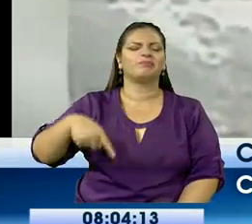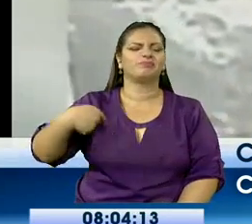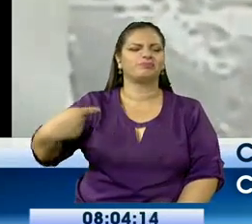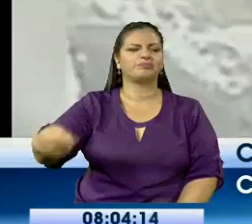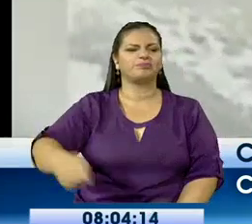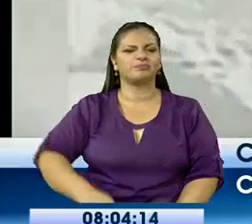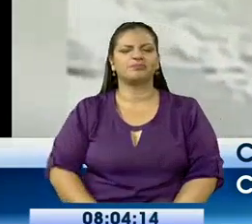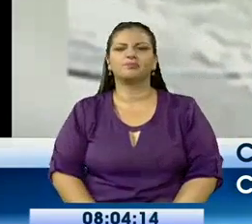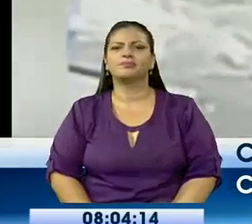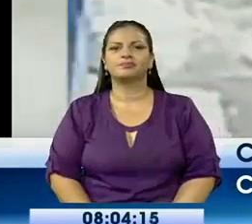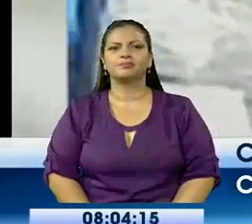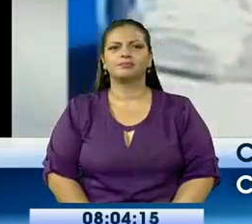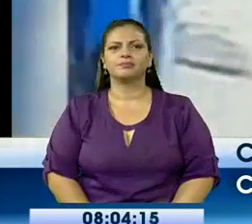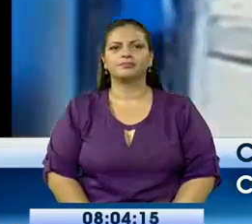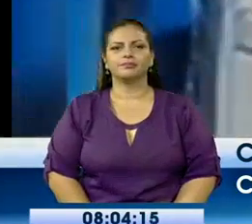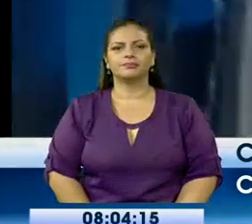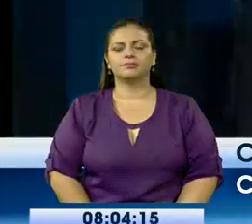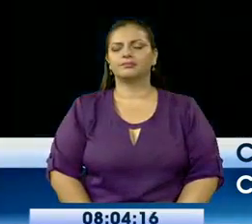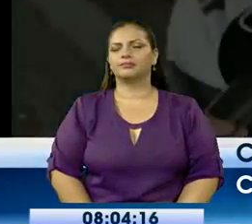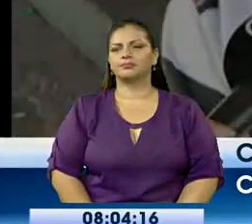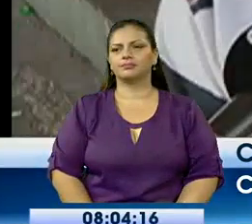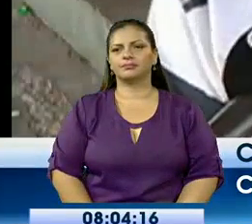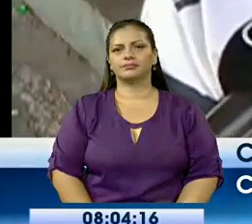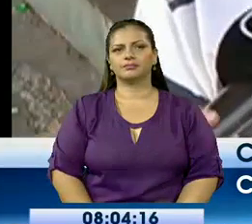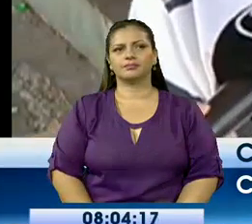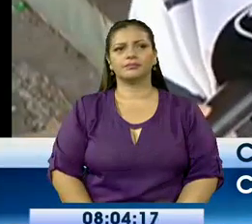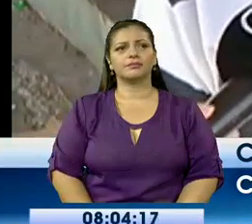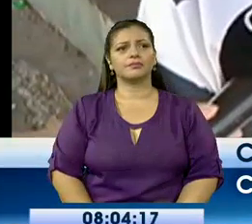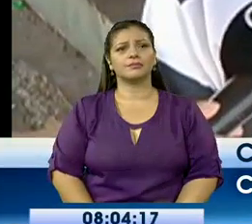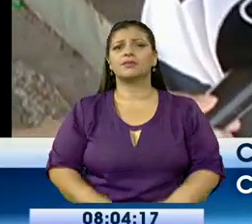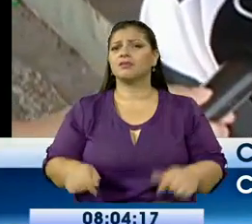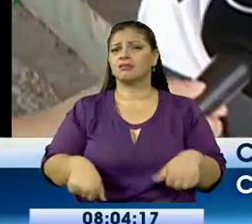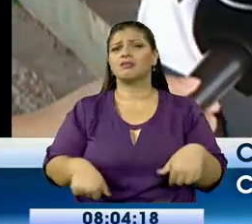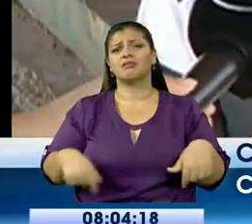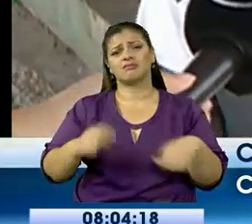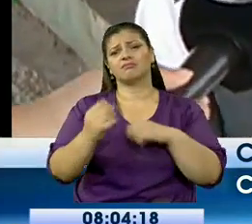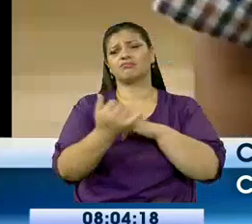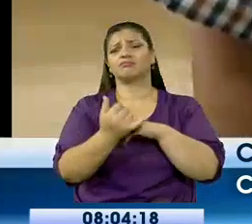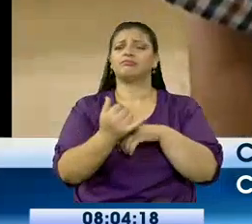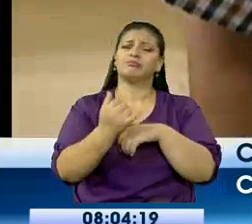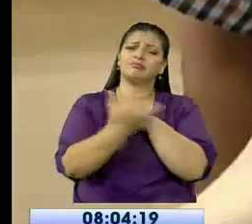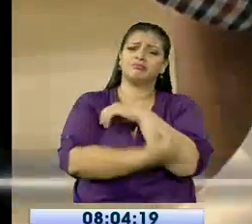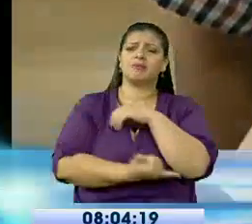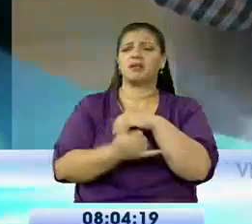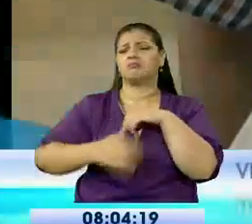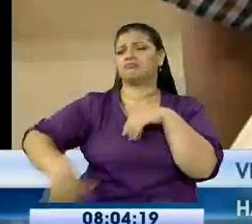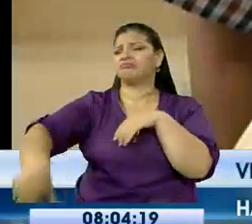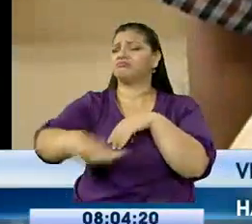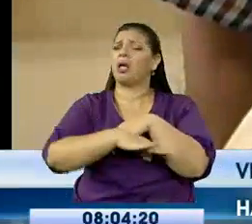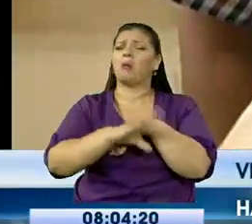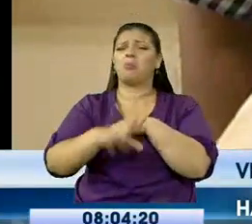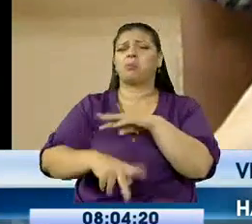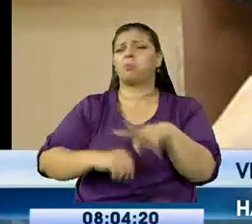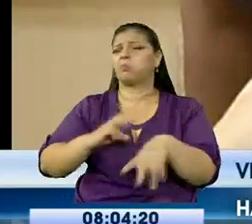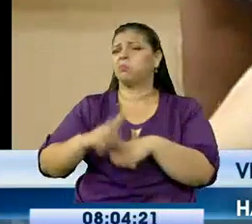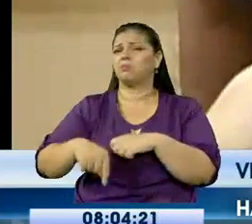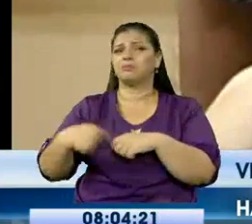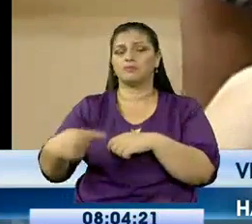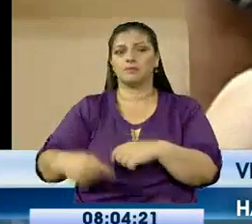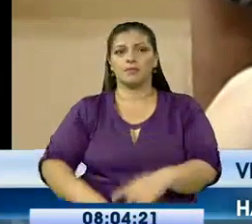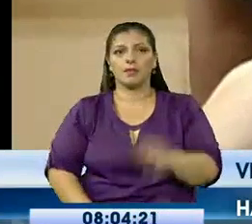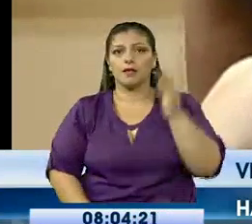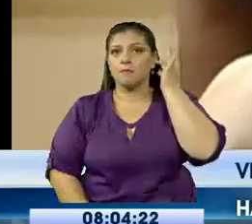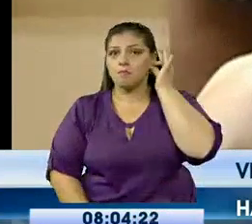que eso en moto ya no. Eso en toda la ciudad, en todo el país creo que eso, niña. Incluso aquí a las chicas que trabajan aquí les